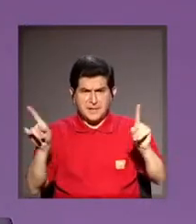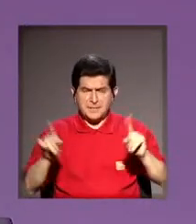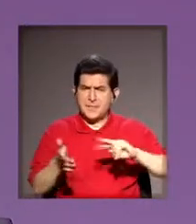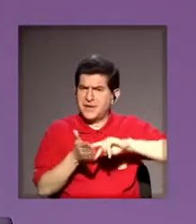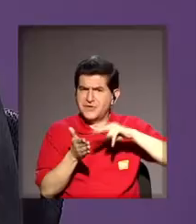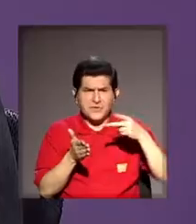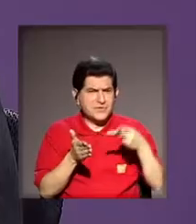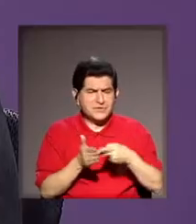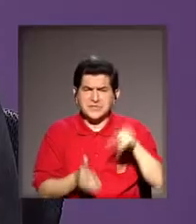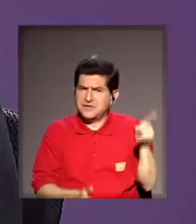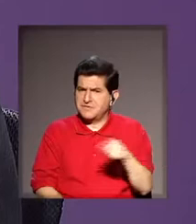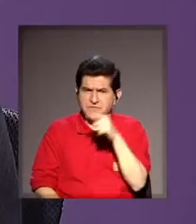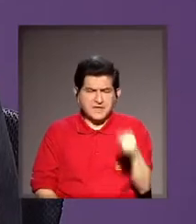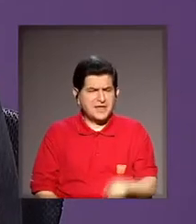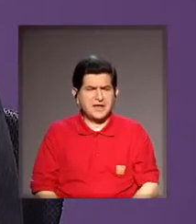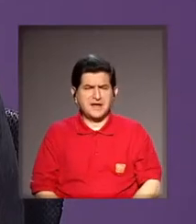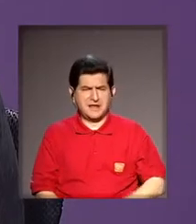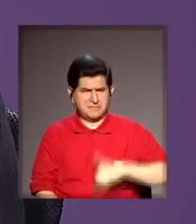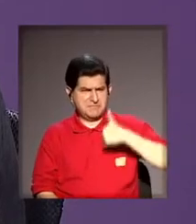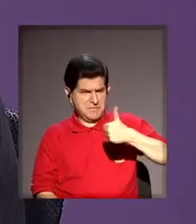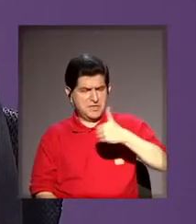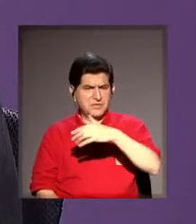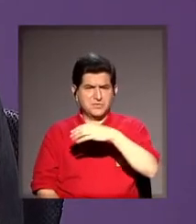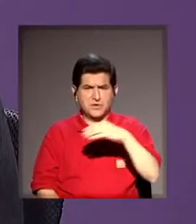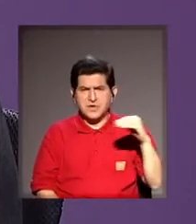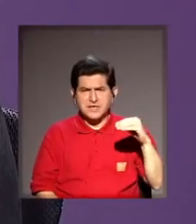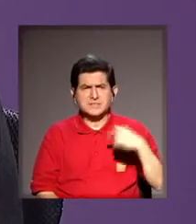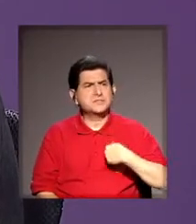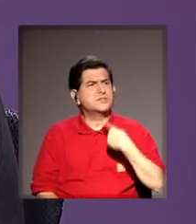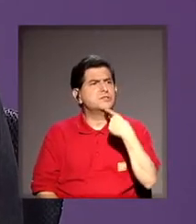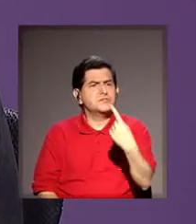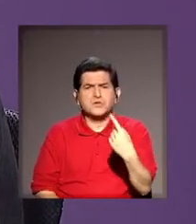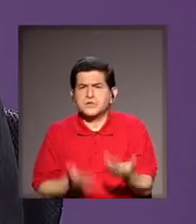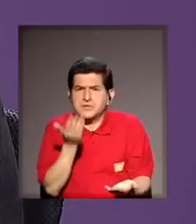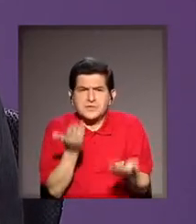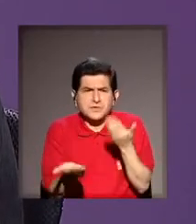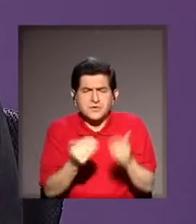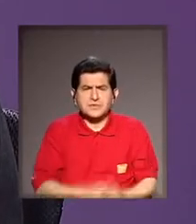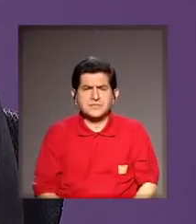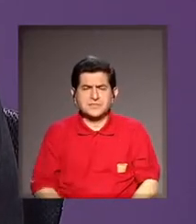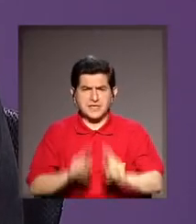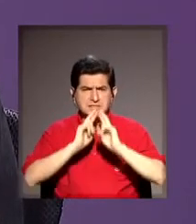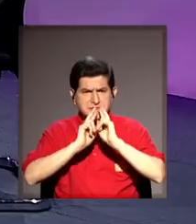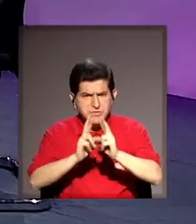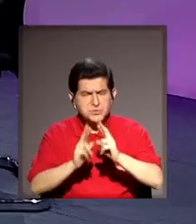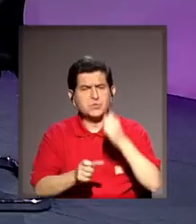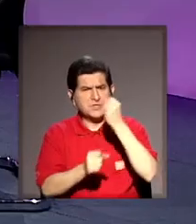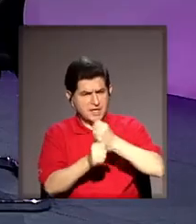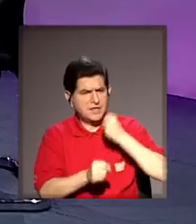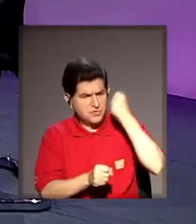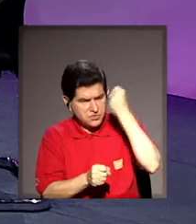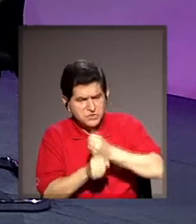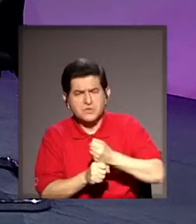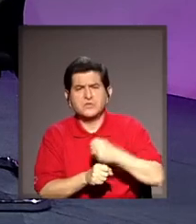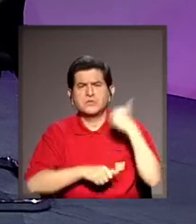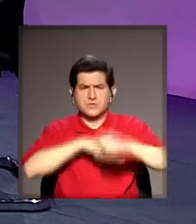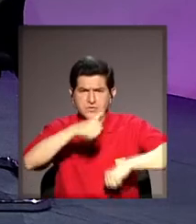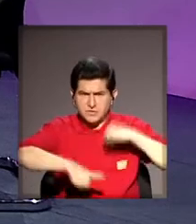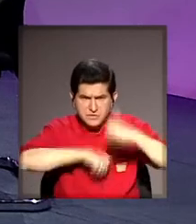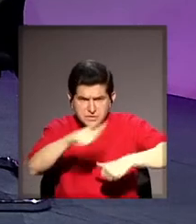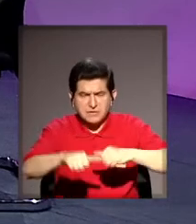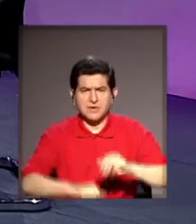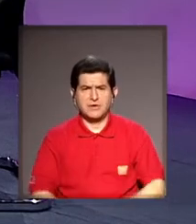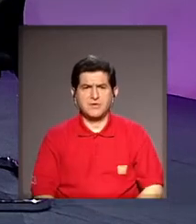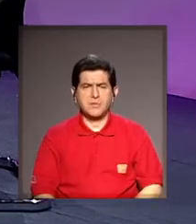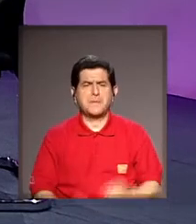las conquistas y los principalmente conquistas quiero decir porque son fruto del esfuerzo fruto de la lucha cuáles son esas